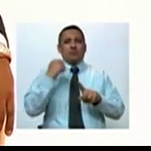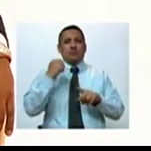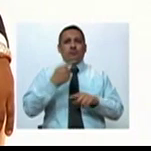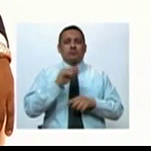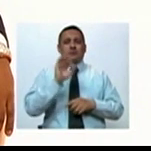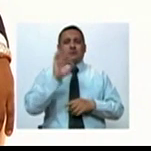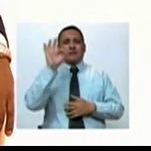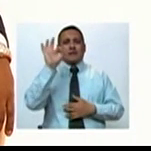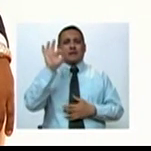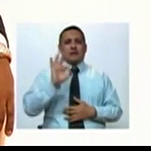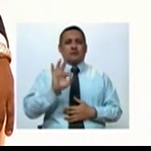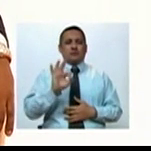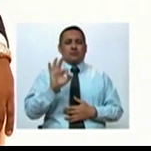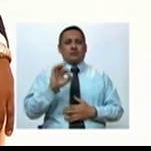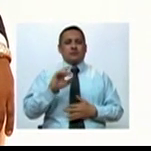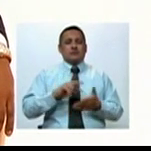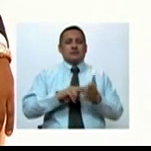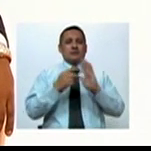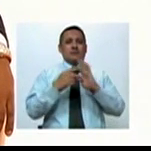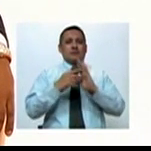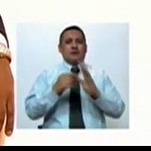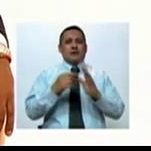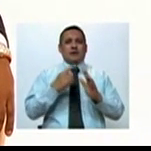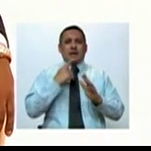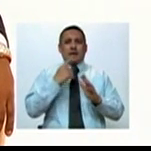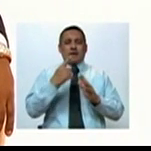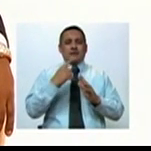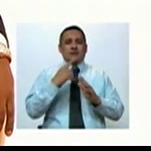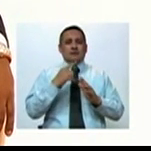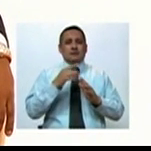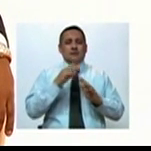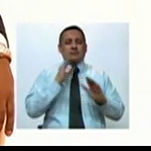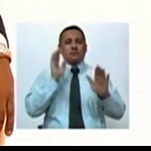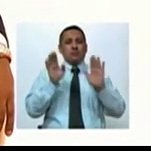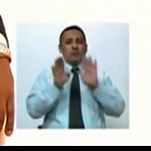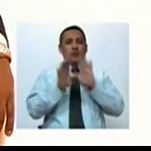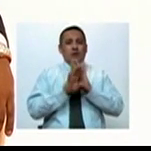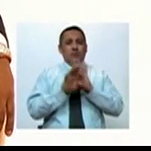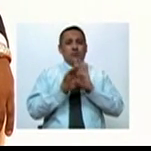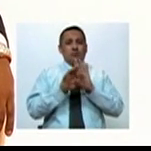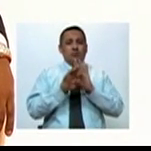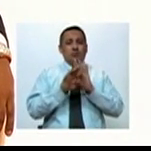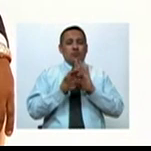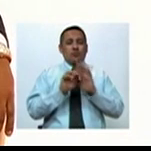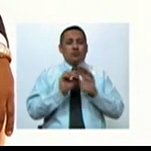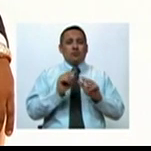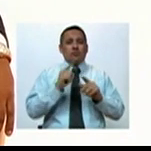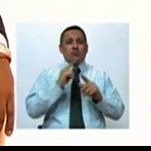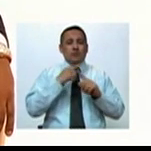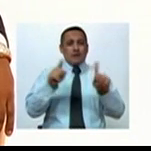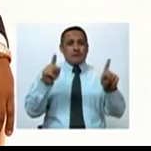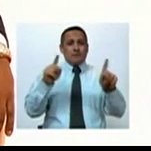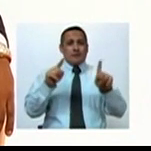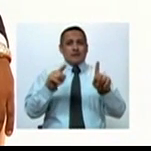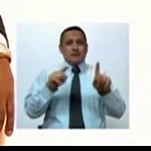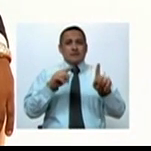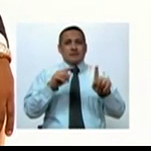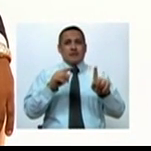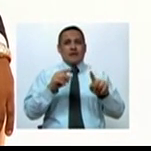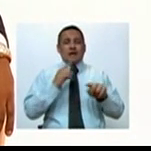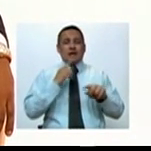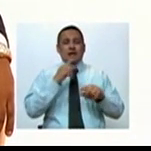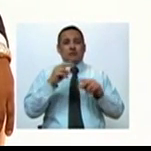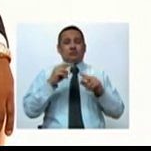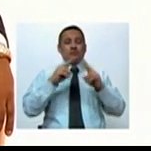Correcto. Entonces, por esa diferencia, en el caso de que alguien gane